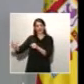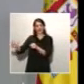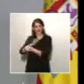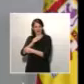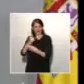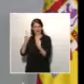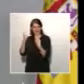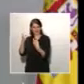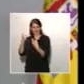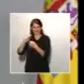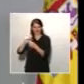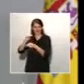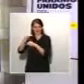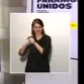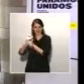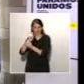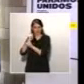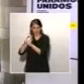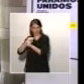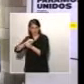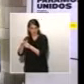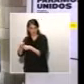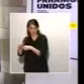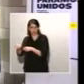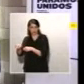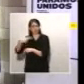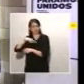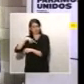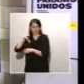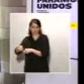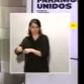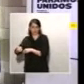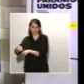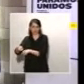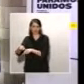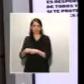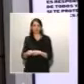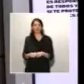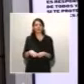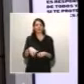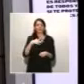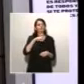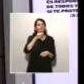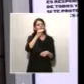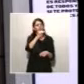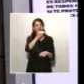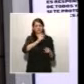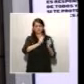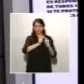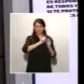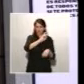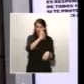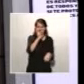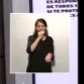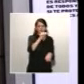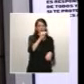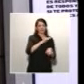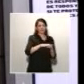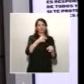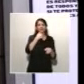-19. Según está usted explicándolo, pregunta un periodista. ¿A qué se refiere cuando habla de mercados agresivos?